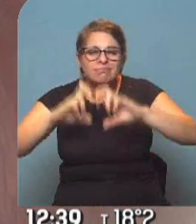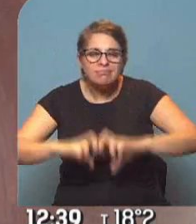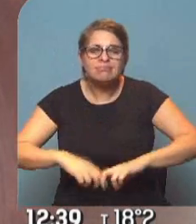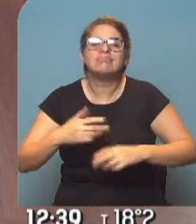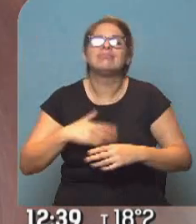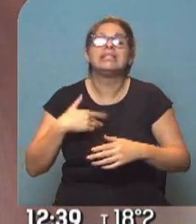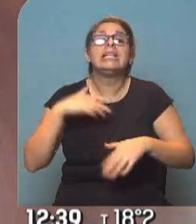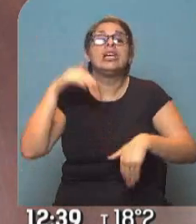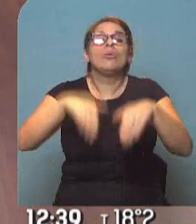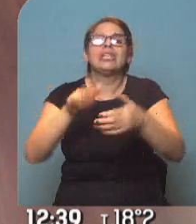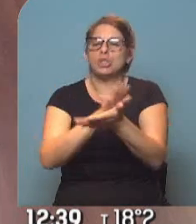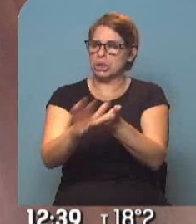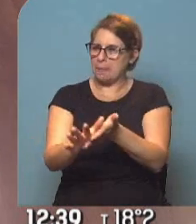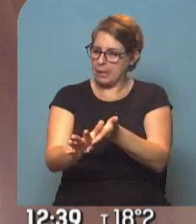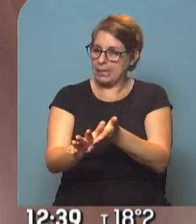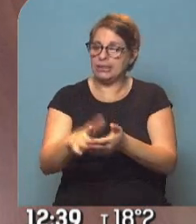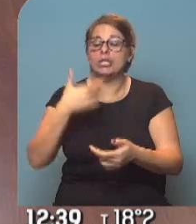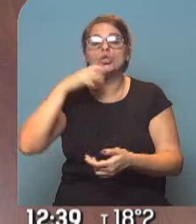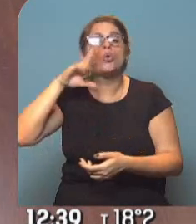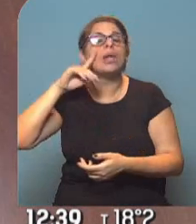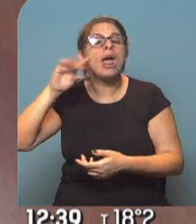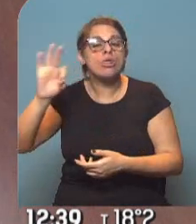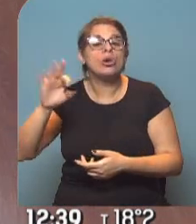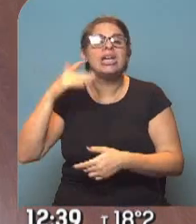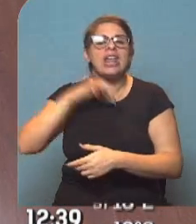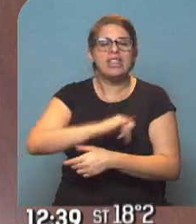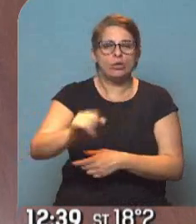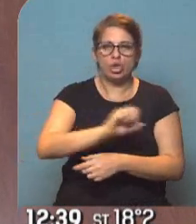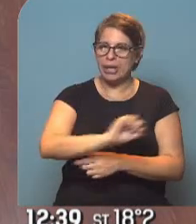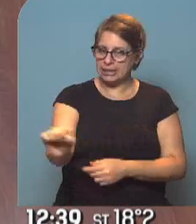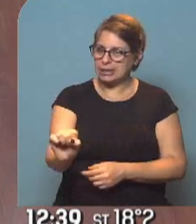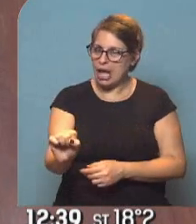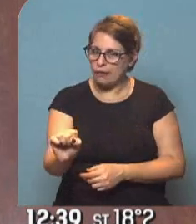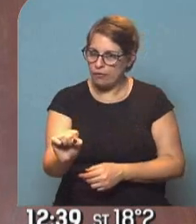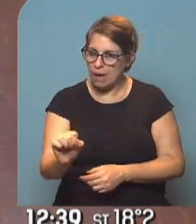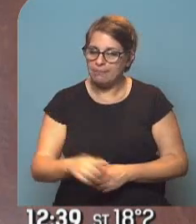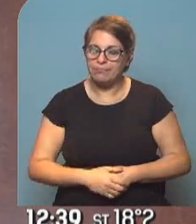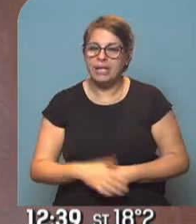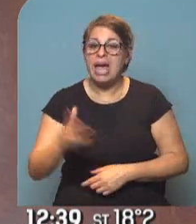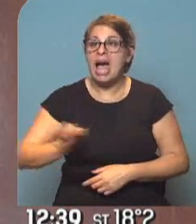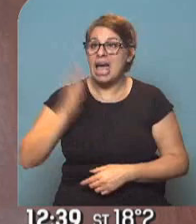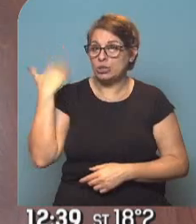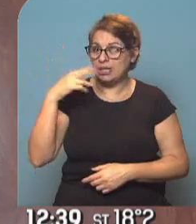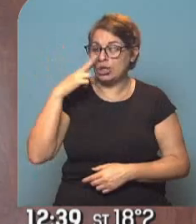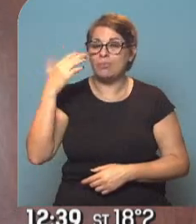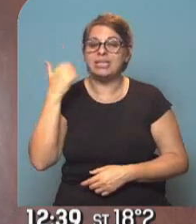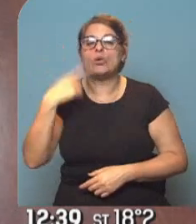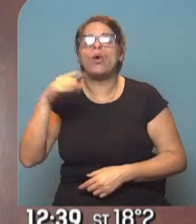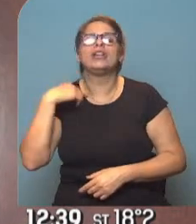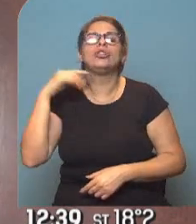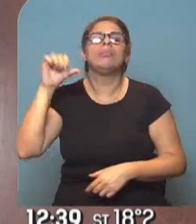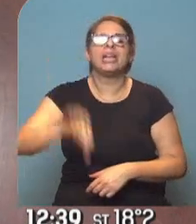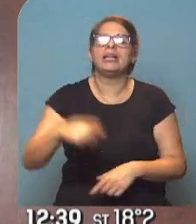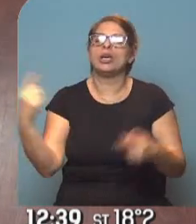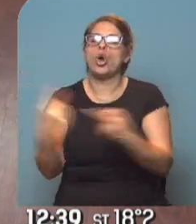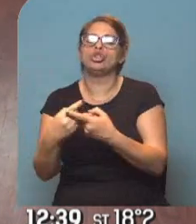la transparencia de los comicios. López Obrador denunció un fraude bastante verosímil en 2006 cuando perdió con Calderón, menos